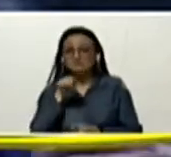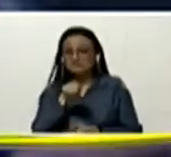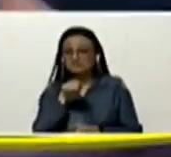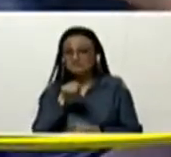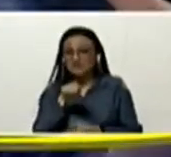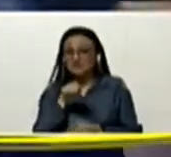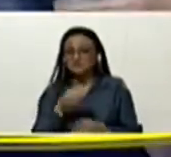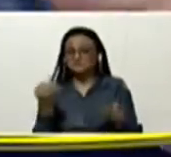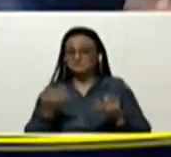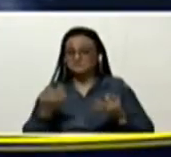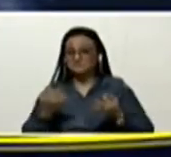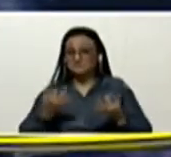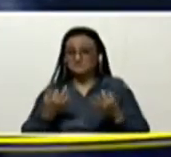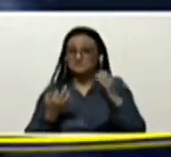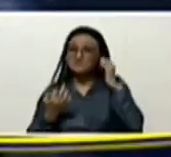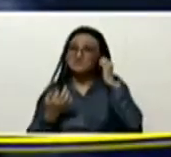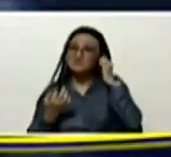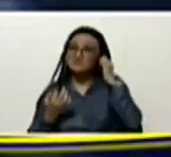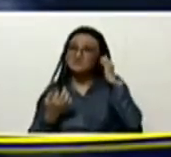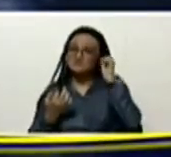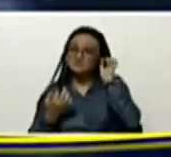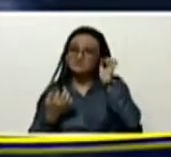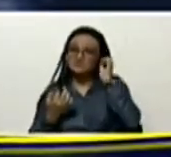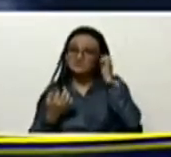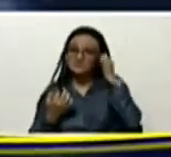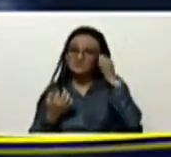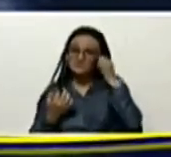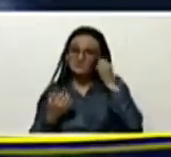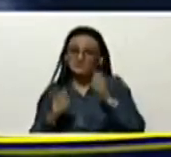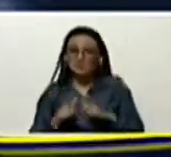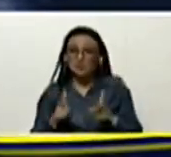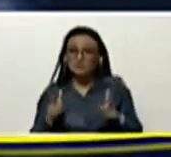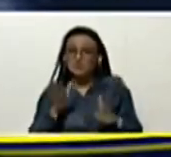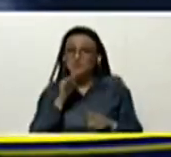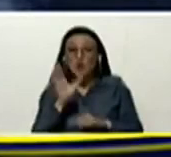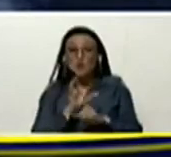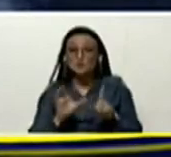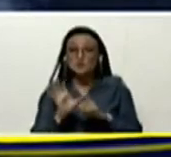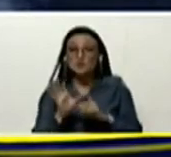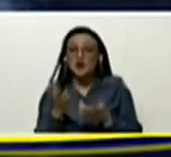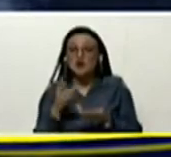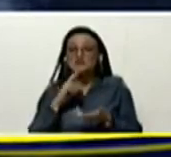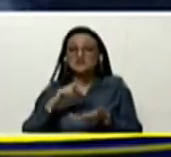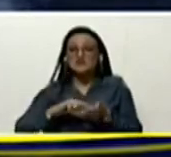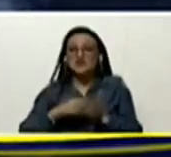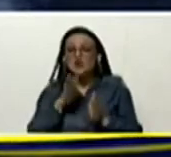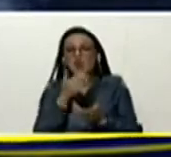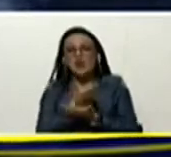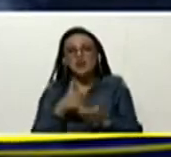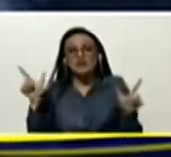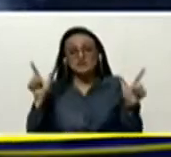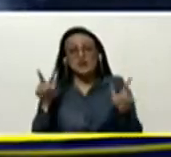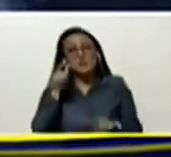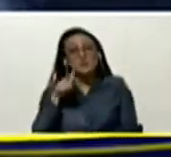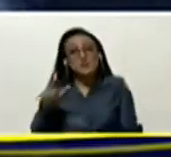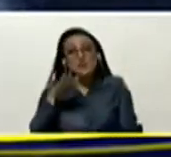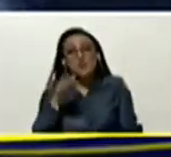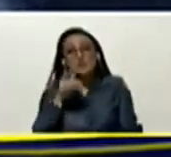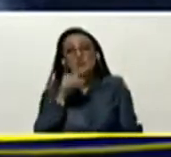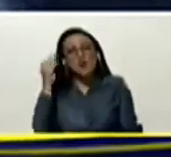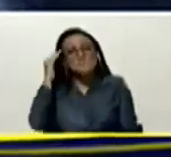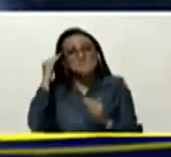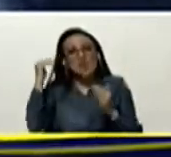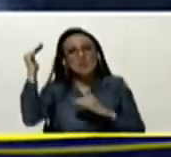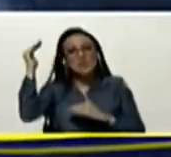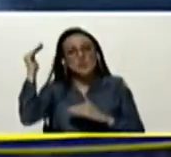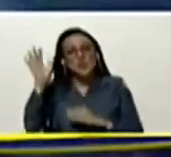una monumental multiplicación, porque sin cultura no hay liberación. Un pueblo inmaduro que no